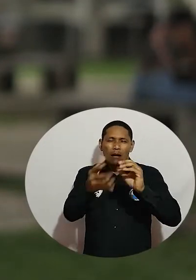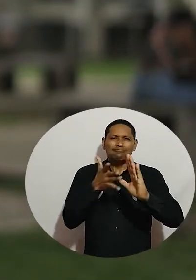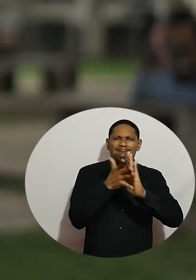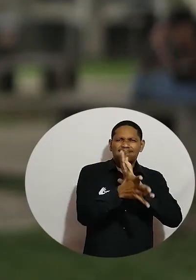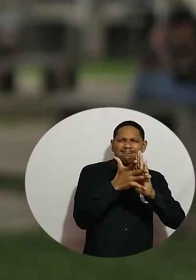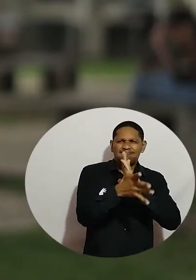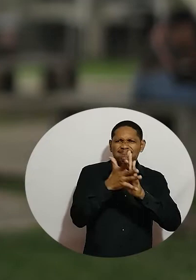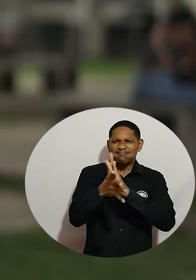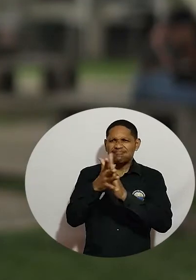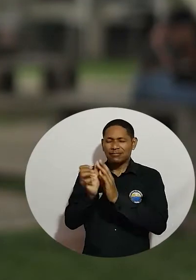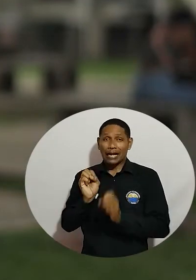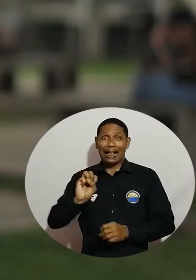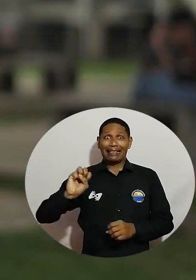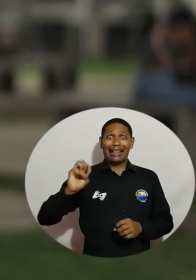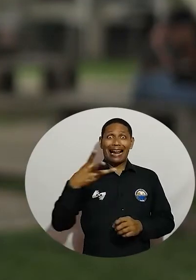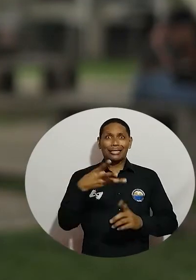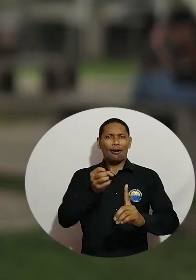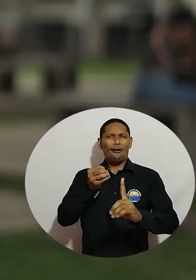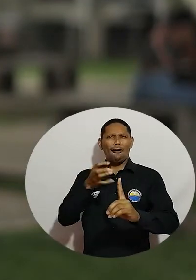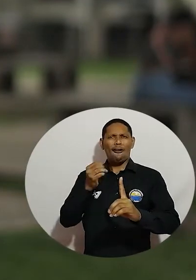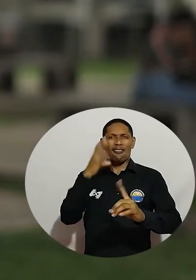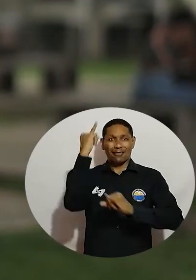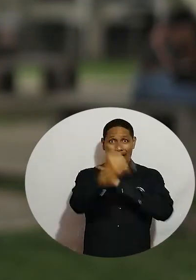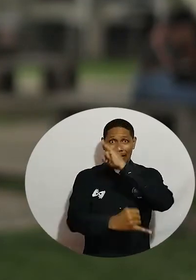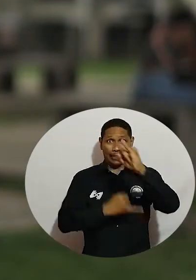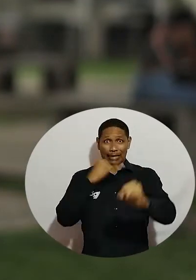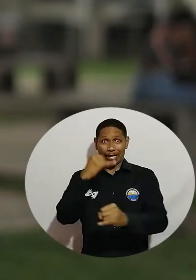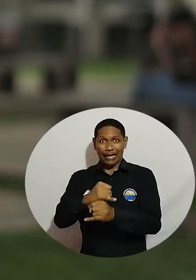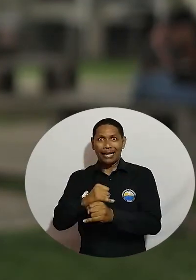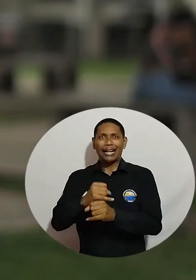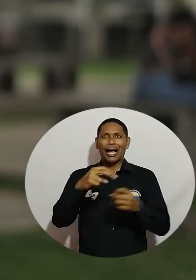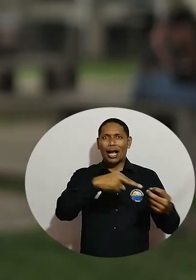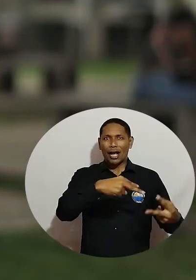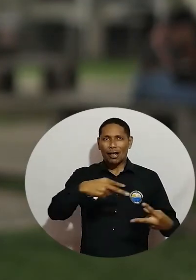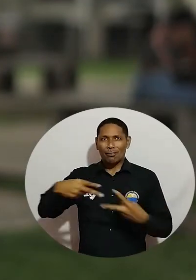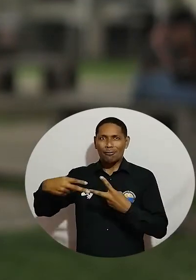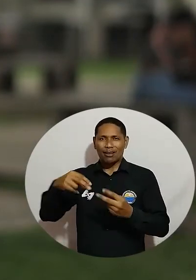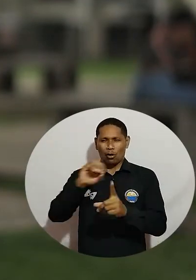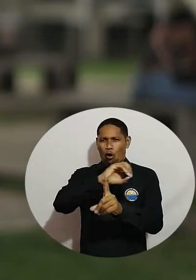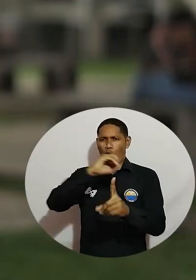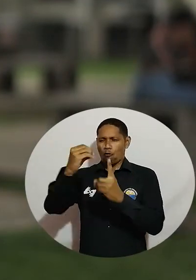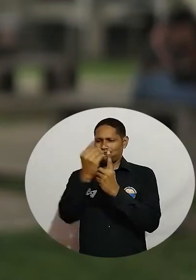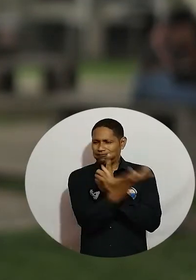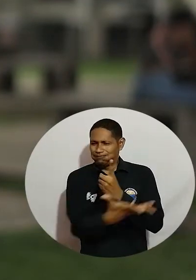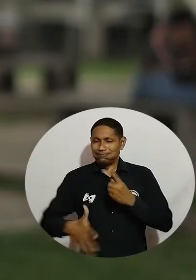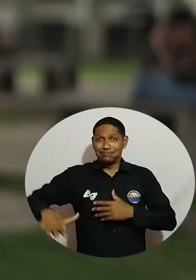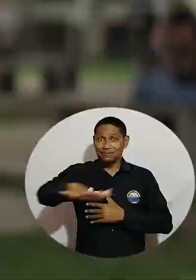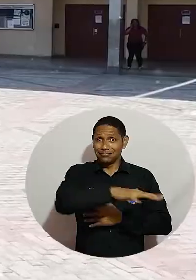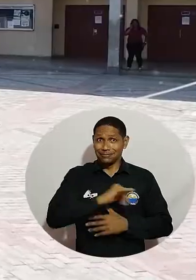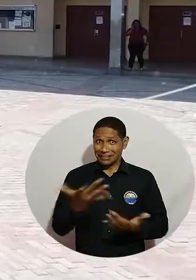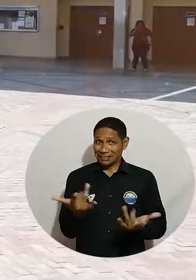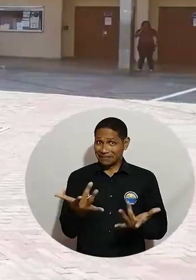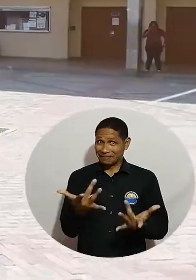detalles sobre el tercer coloquio internacional en educación, interculturalidad y territorio. Ya regresamos.